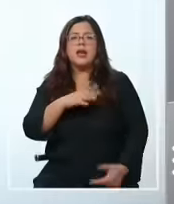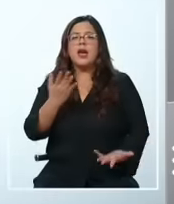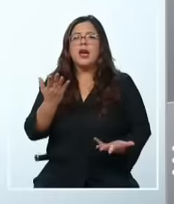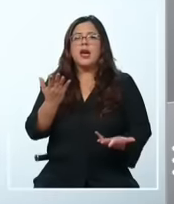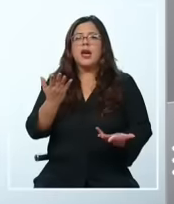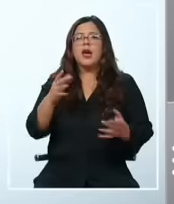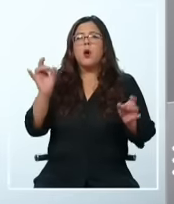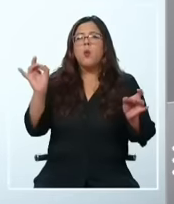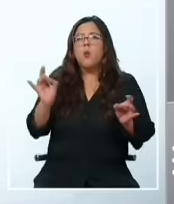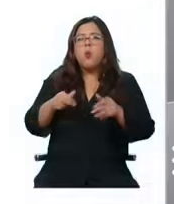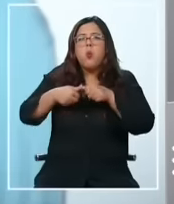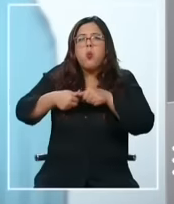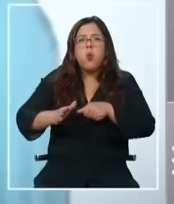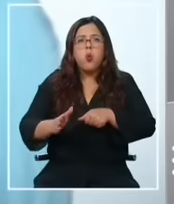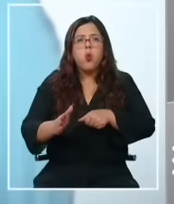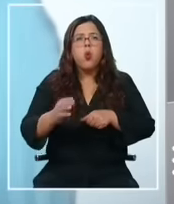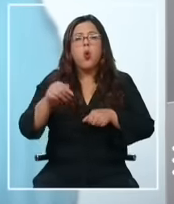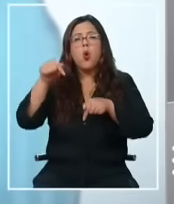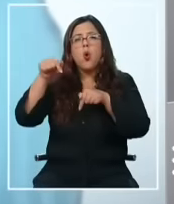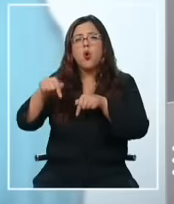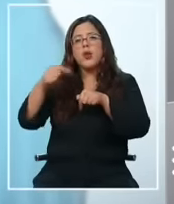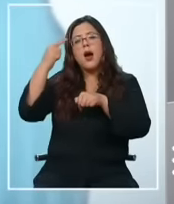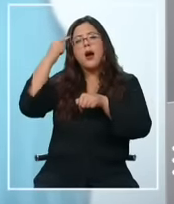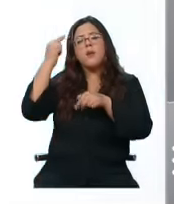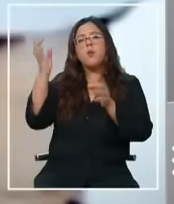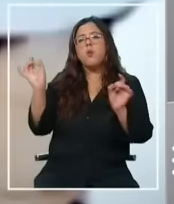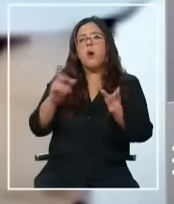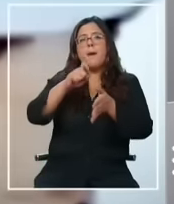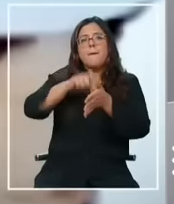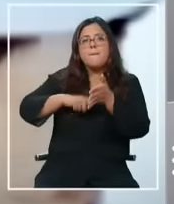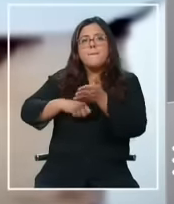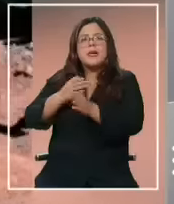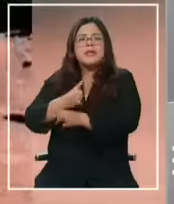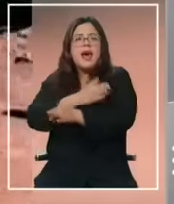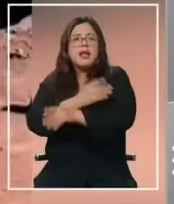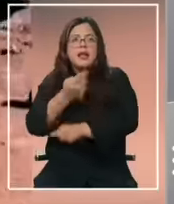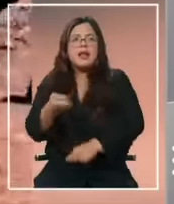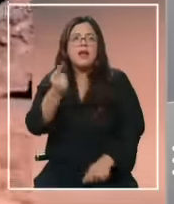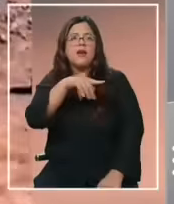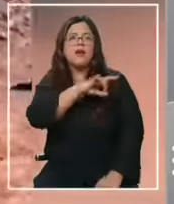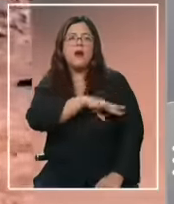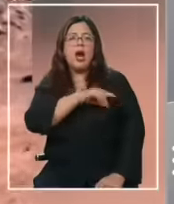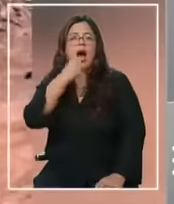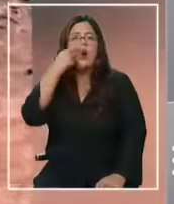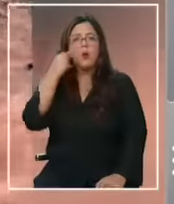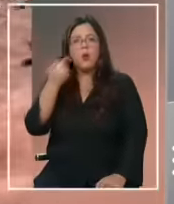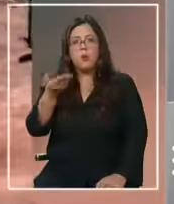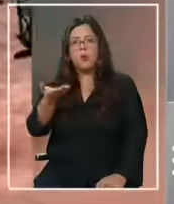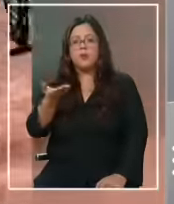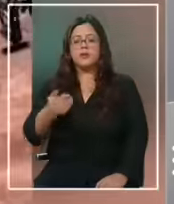podría durar? Porque lo que escuchamos hoy día es que podría pasar meses antes de que lo tengamos de vuelta en Chile.